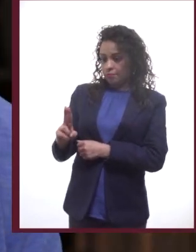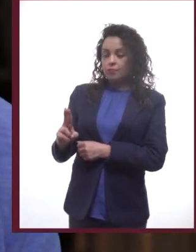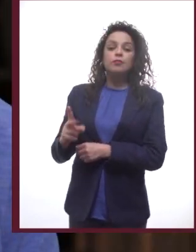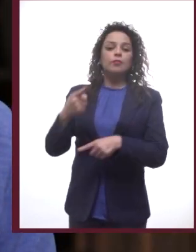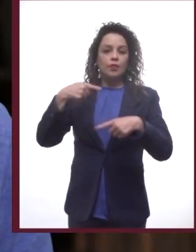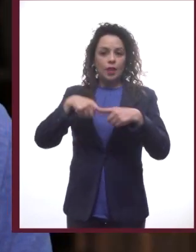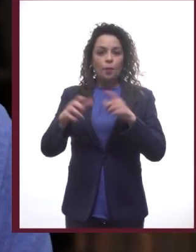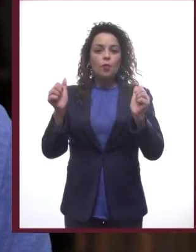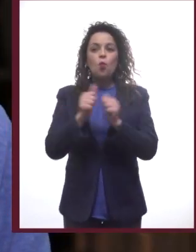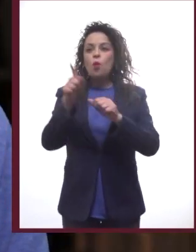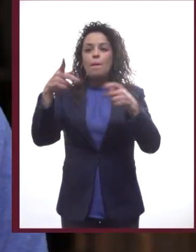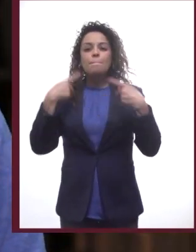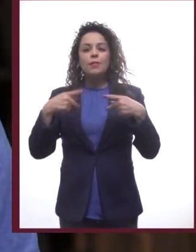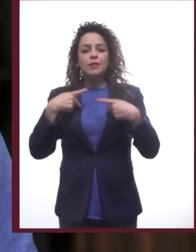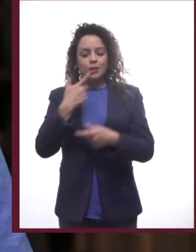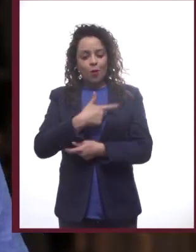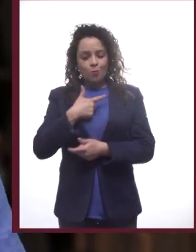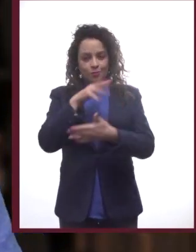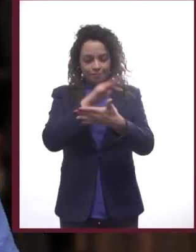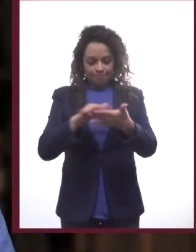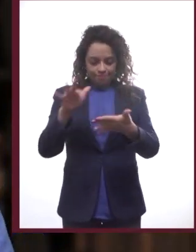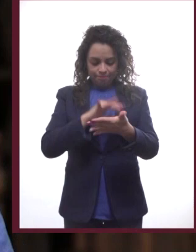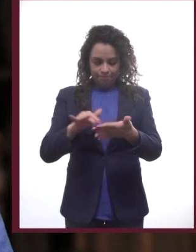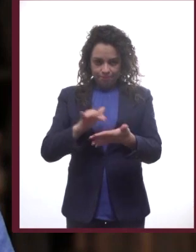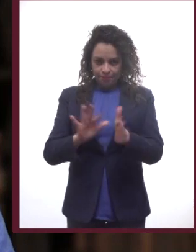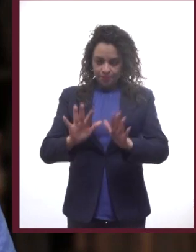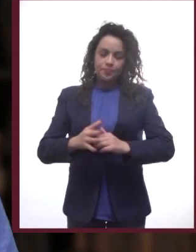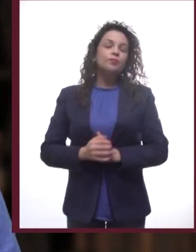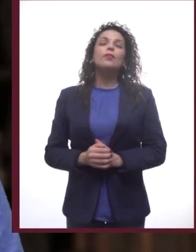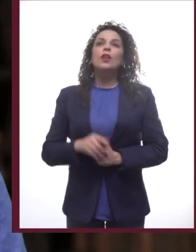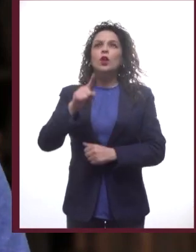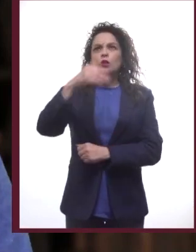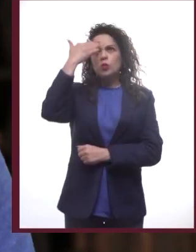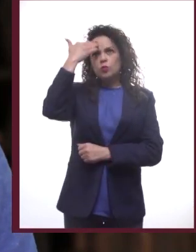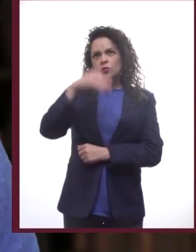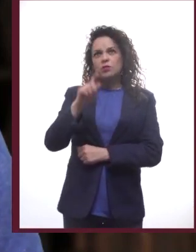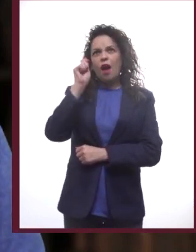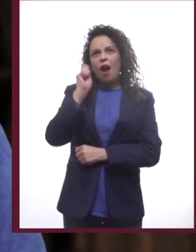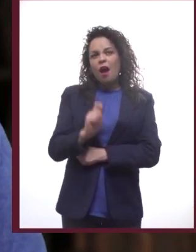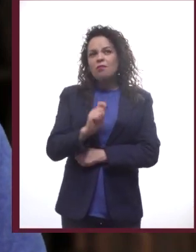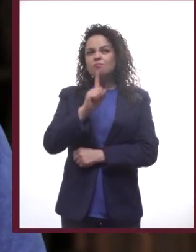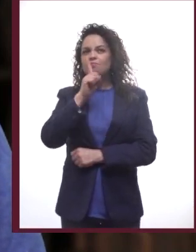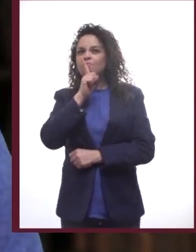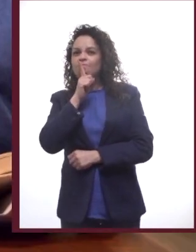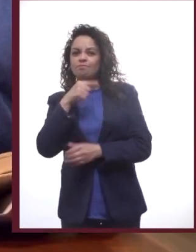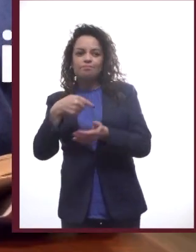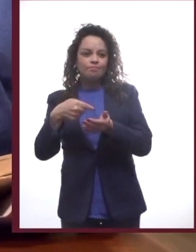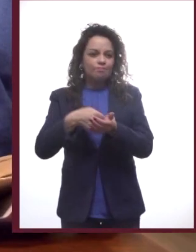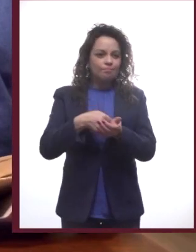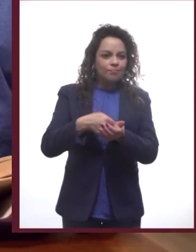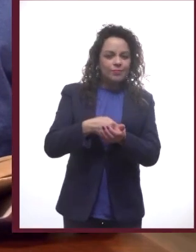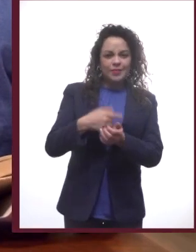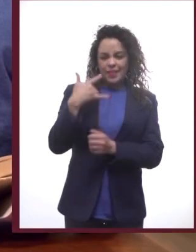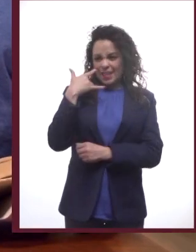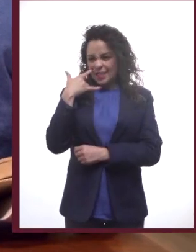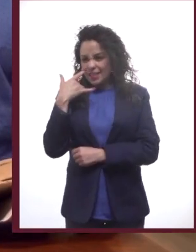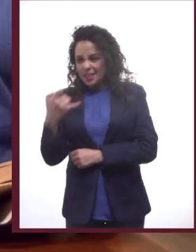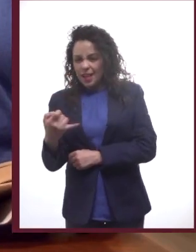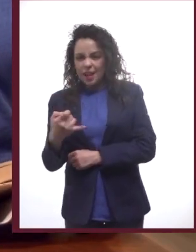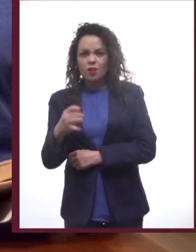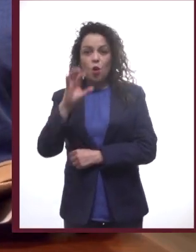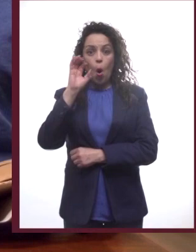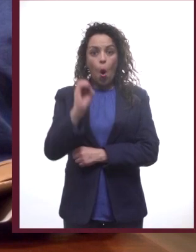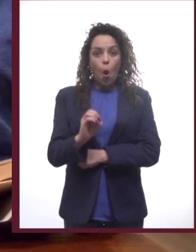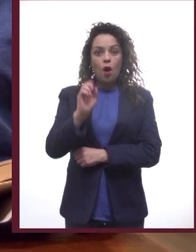Empecemos con tus lectores. Como sabes, el misterio es un tema de género, como la ciencia ficción,